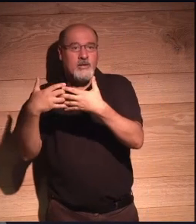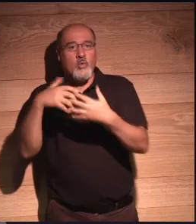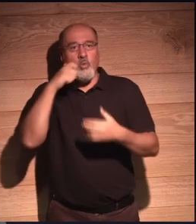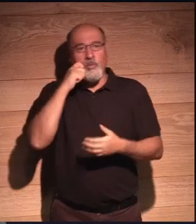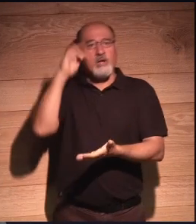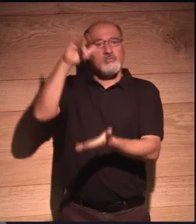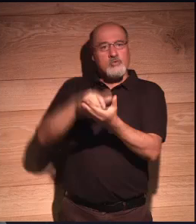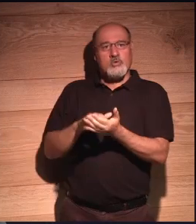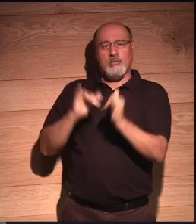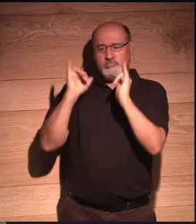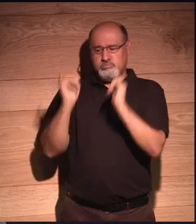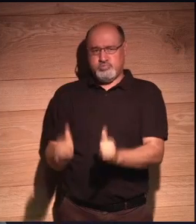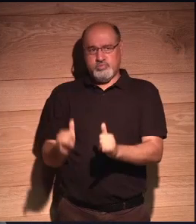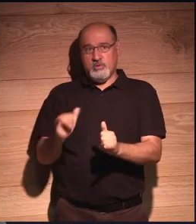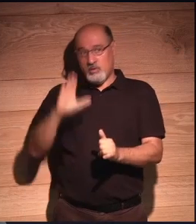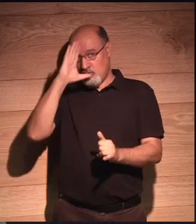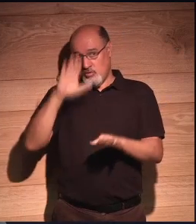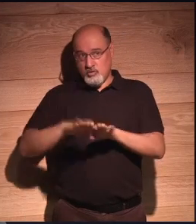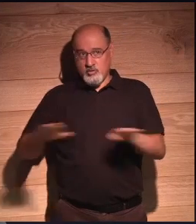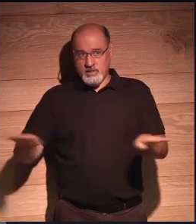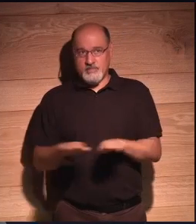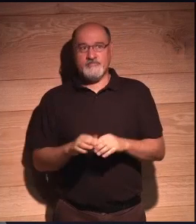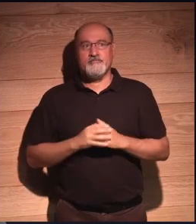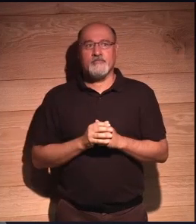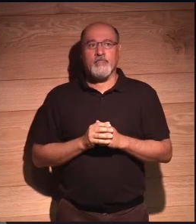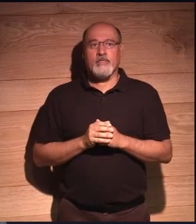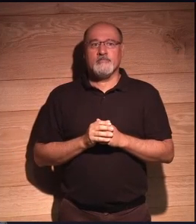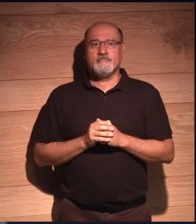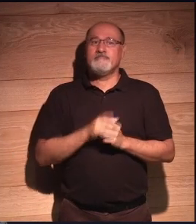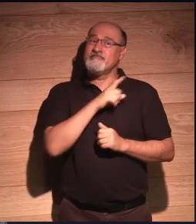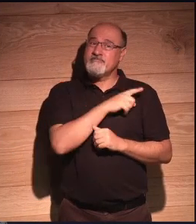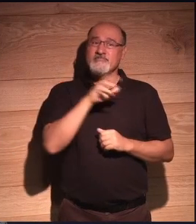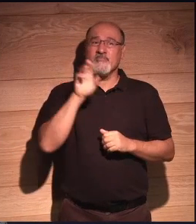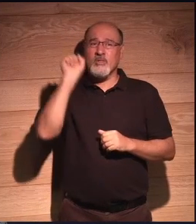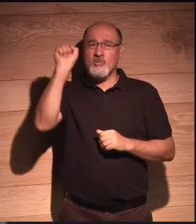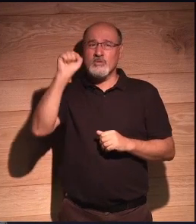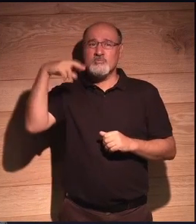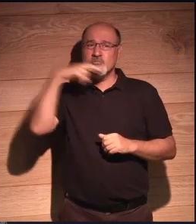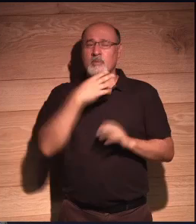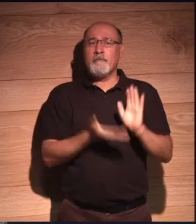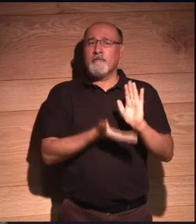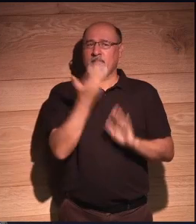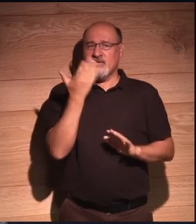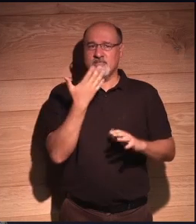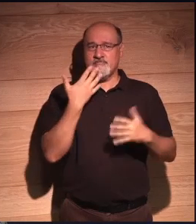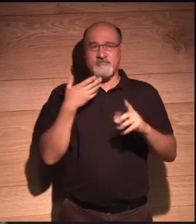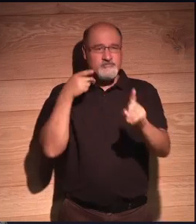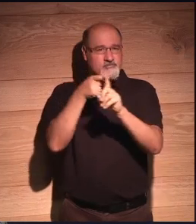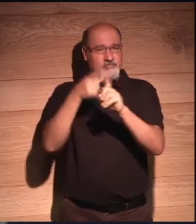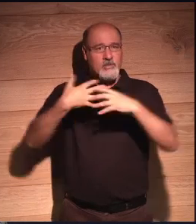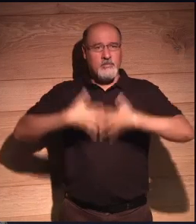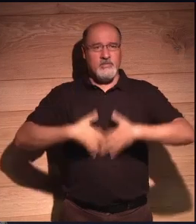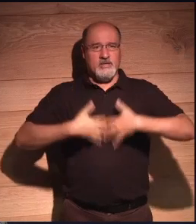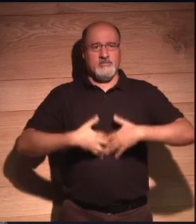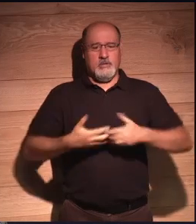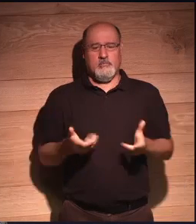humano en la superficie de la Luna. Pero es que hicieron más. pusieron misiones robóticas controladas desde Tierra por